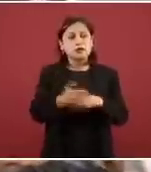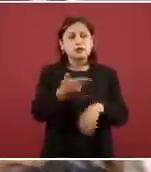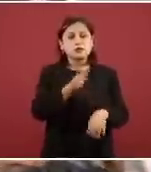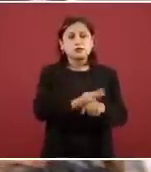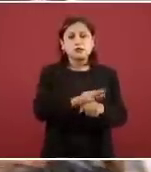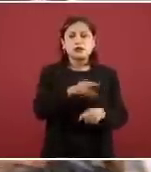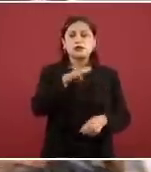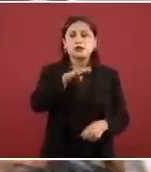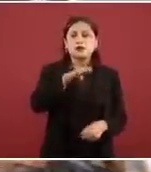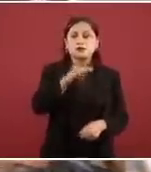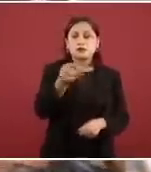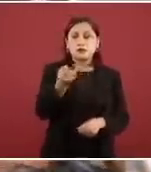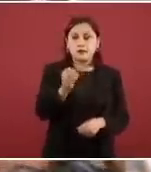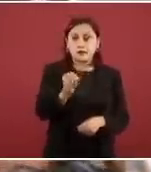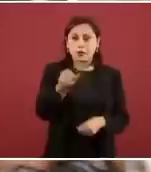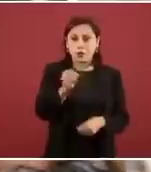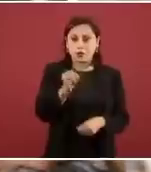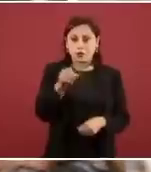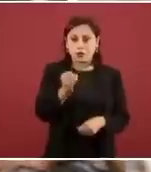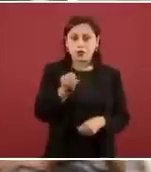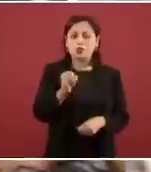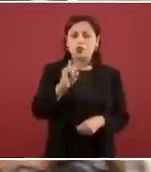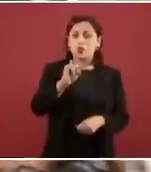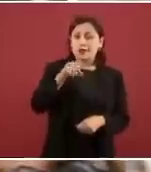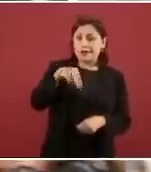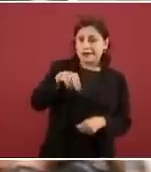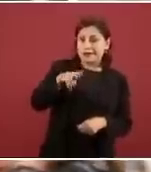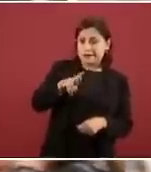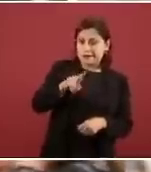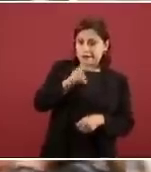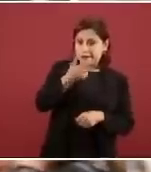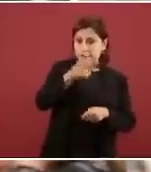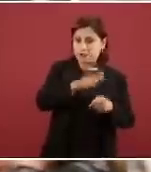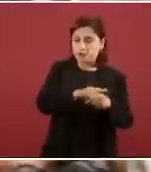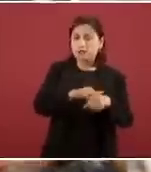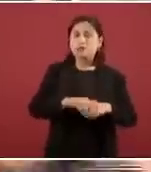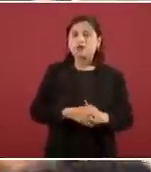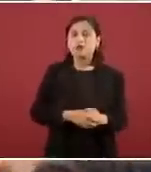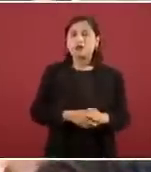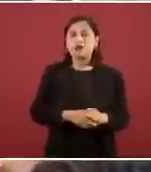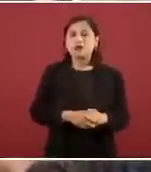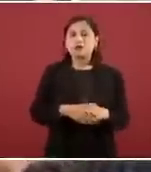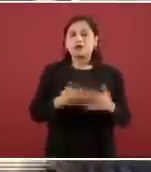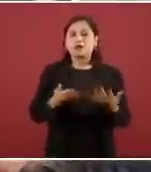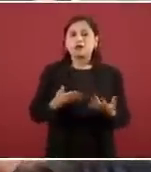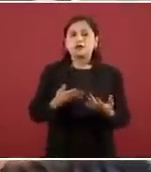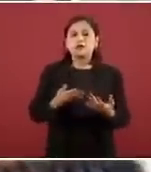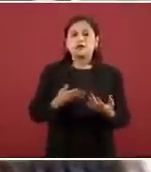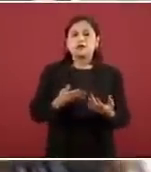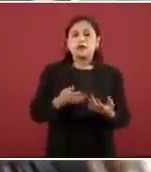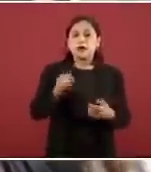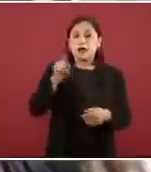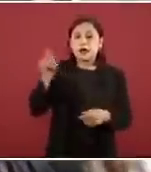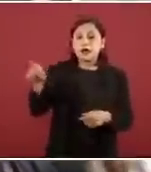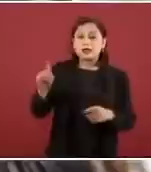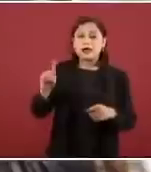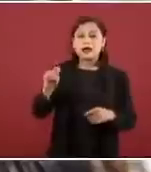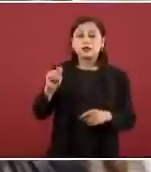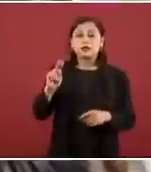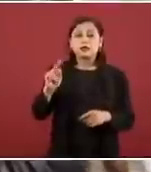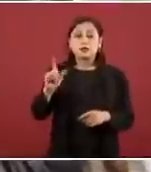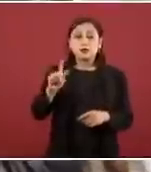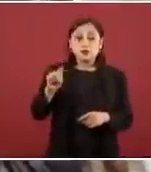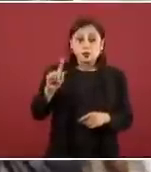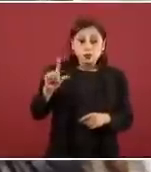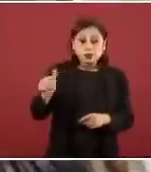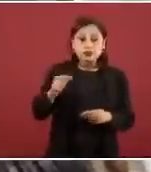19 de junio en el Instituto Nacional de Rehabilitación, y contrario a lo que dijeron los hospitales en Tuxtla o en San